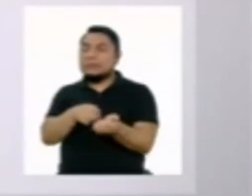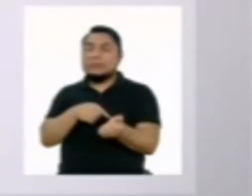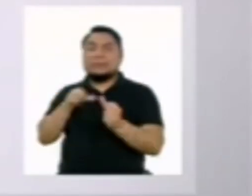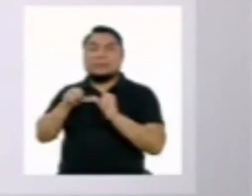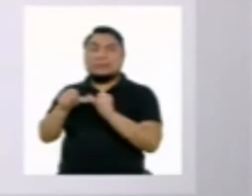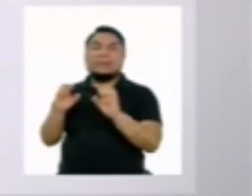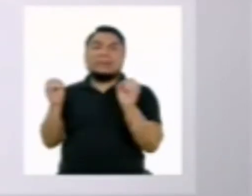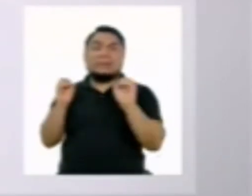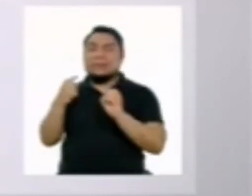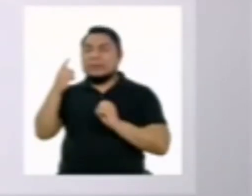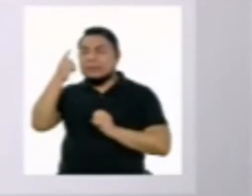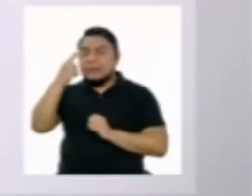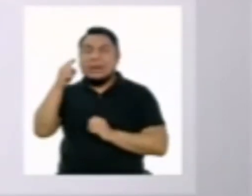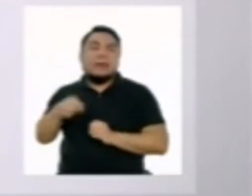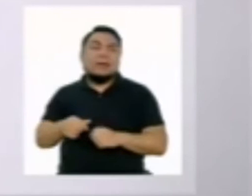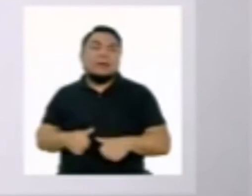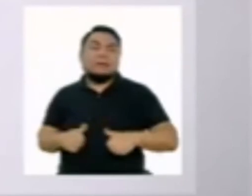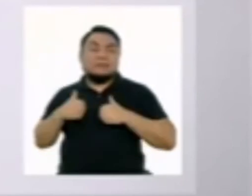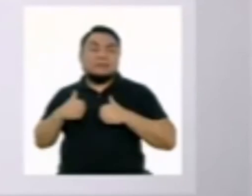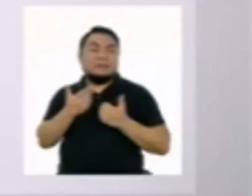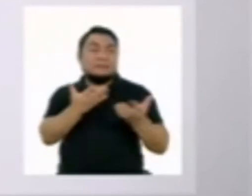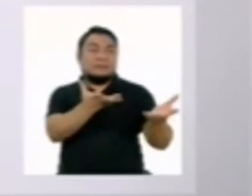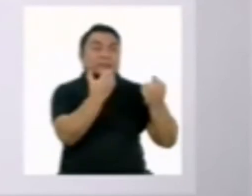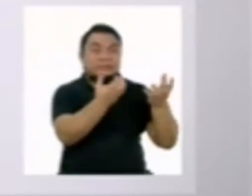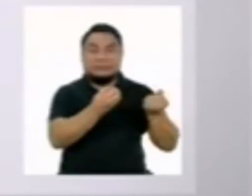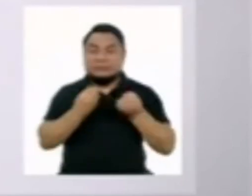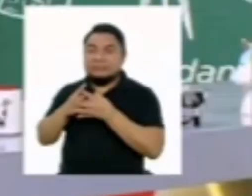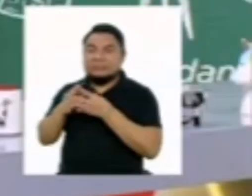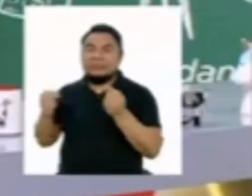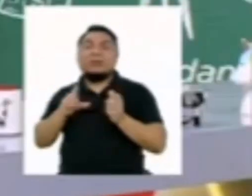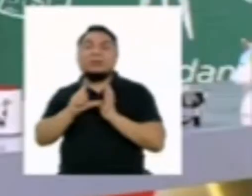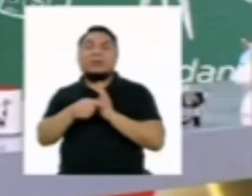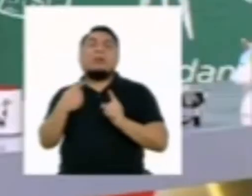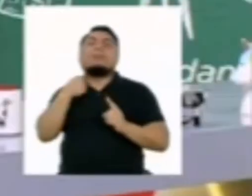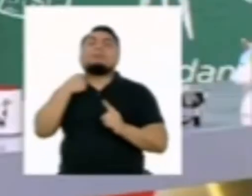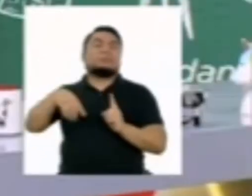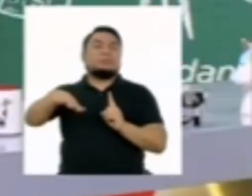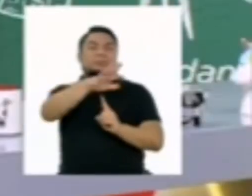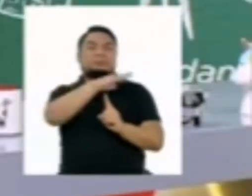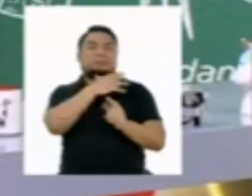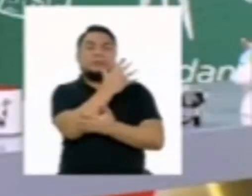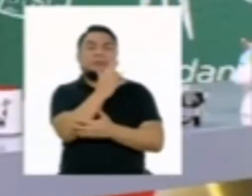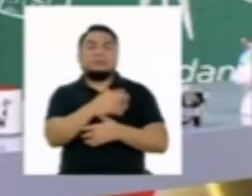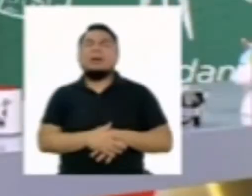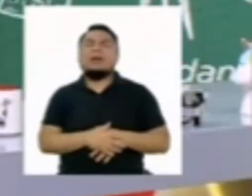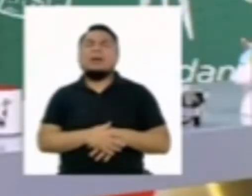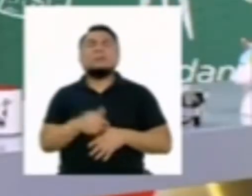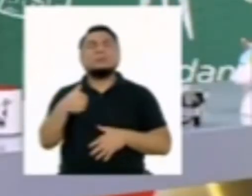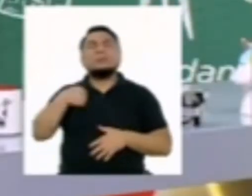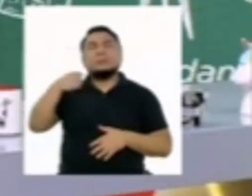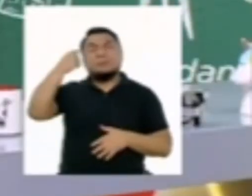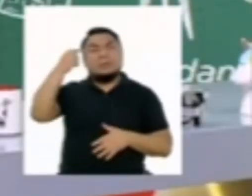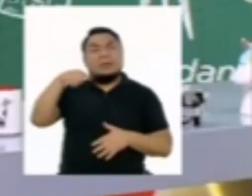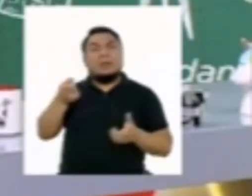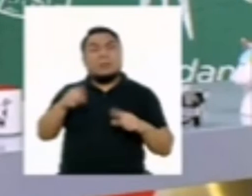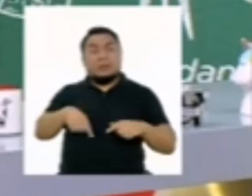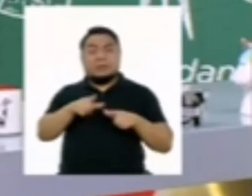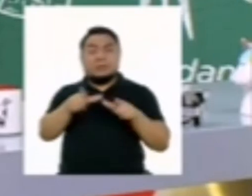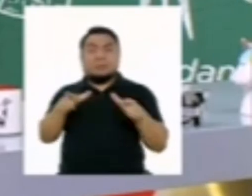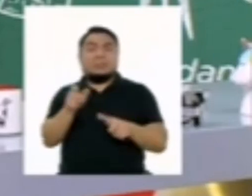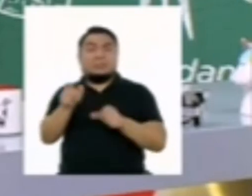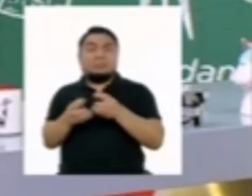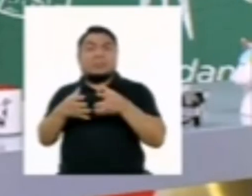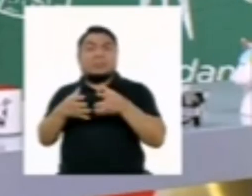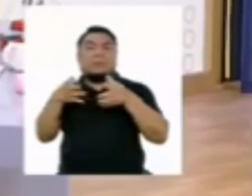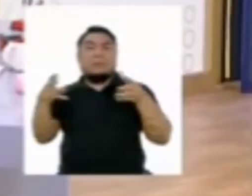muy sostenibles. Este estilo de vida tiene un impacto en la naturaleza. Me ha hecho pensar en cuando una ciudad se expande